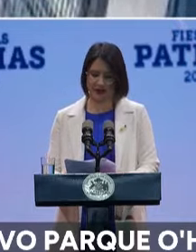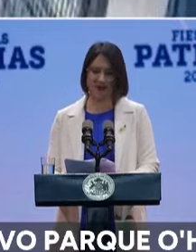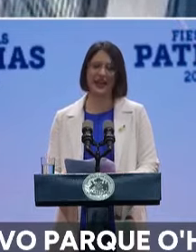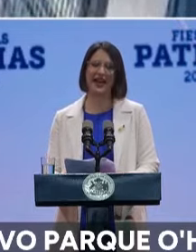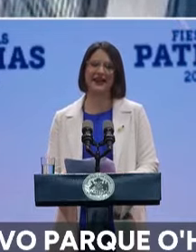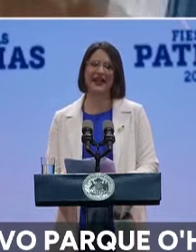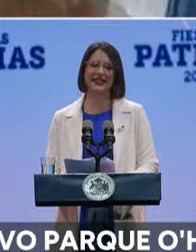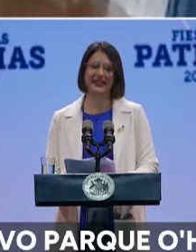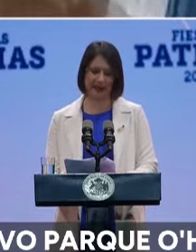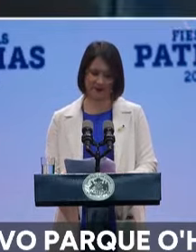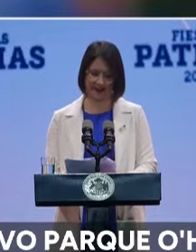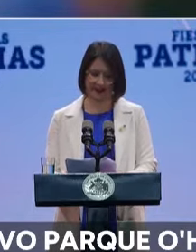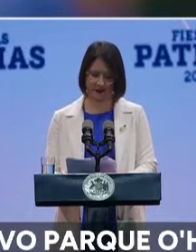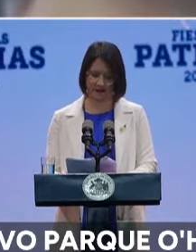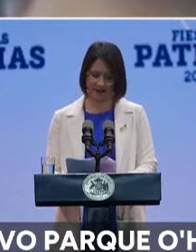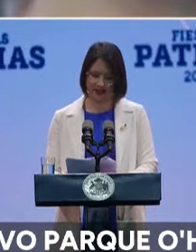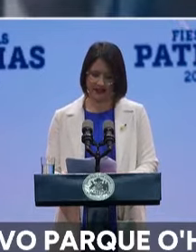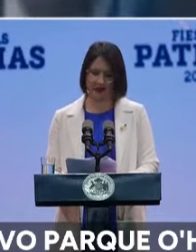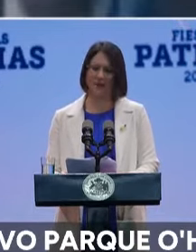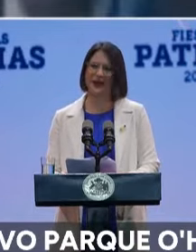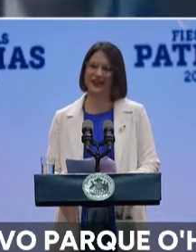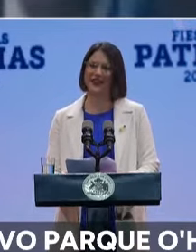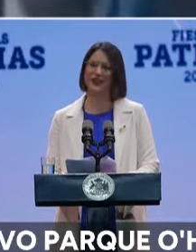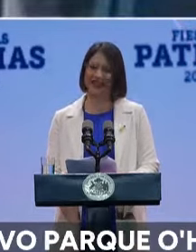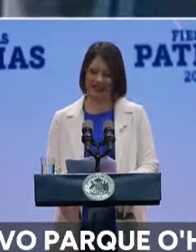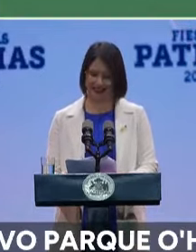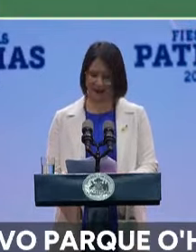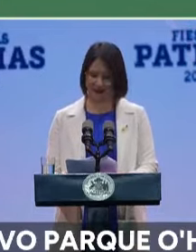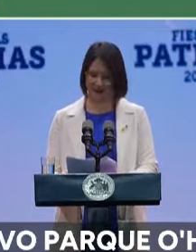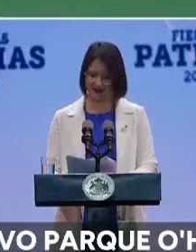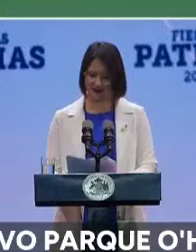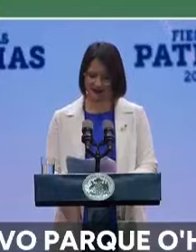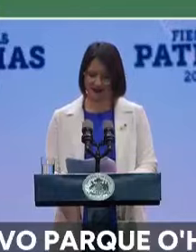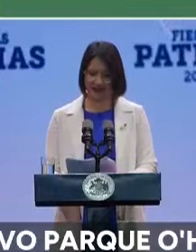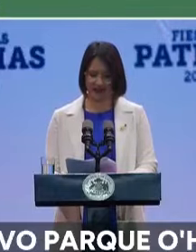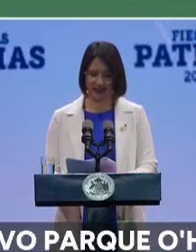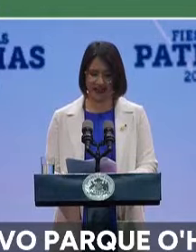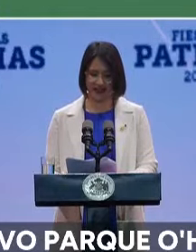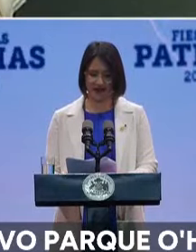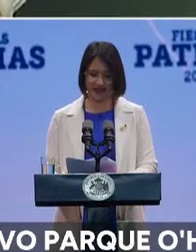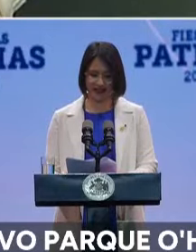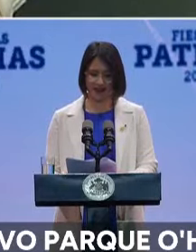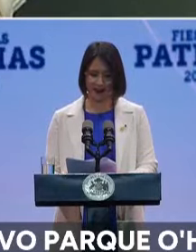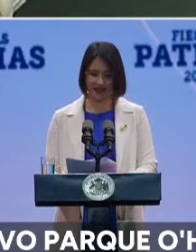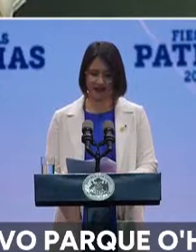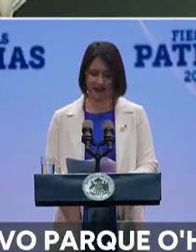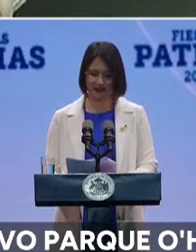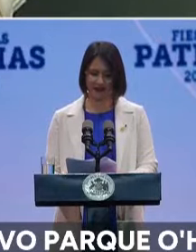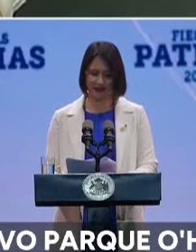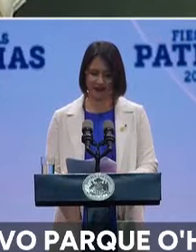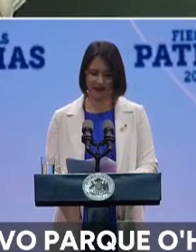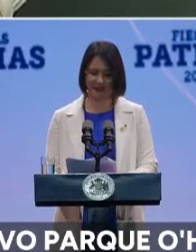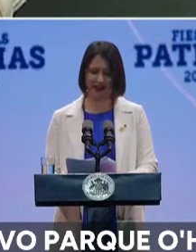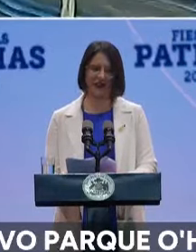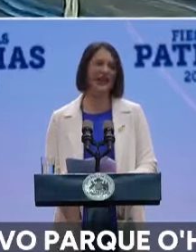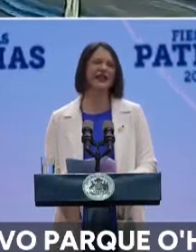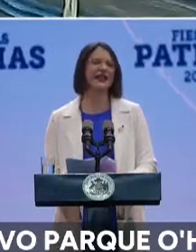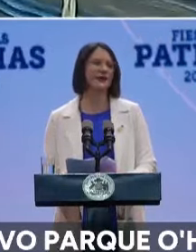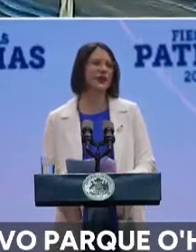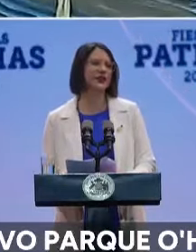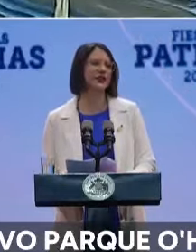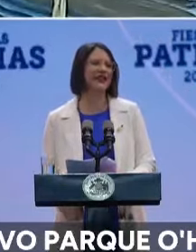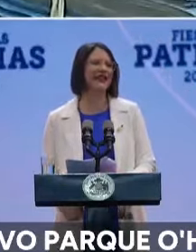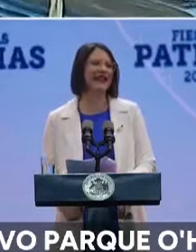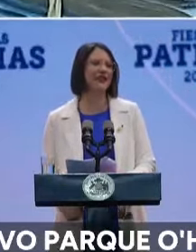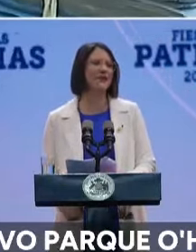por señales efectivas que el dinero pertenecía a la empresa, tanto por su embalaje, como ustedes lo pueden ver, a través de fajos, que